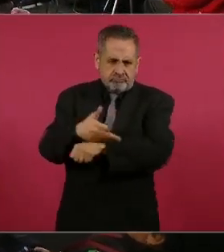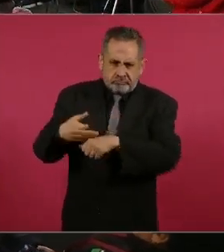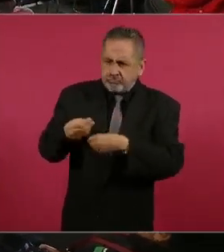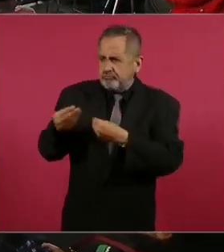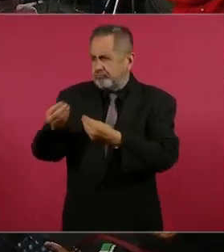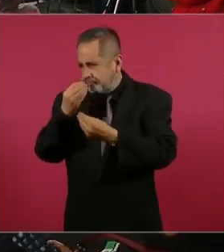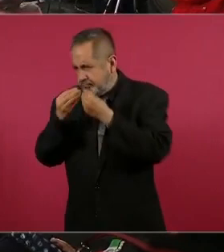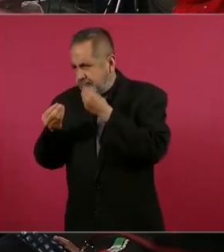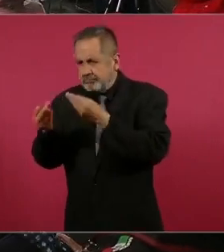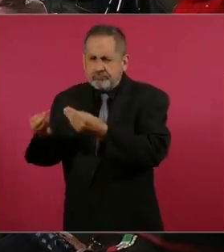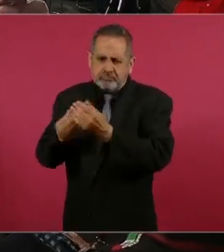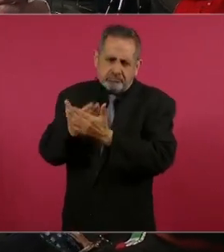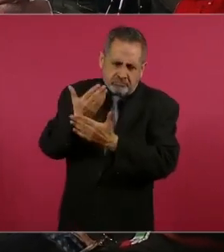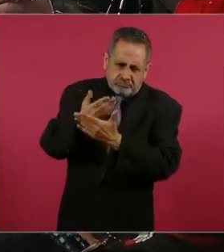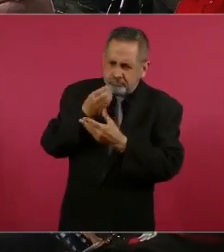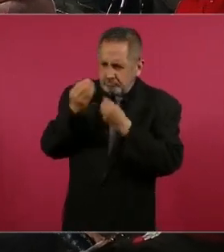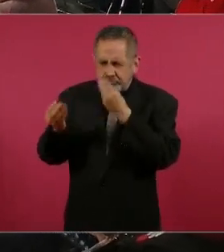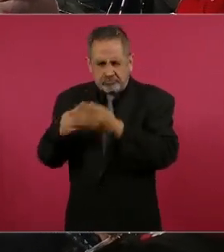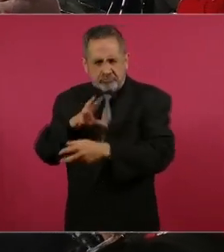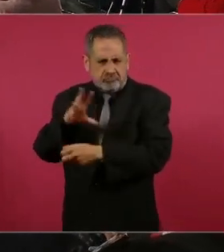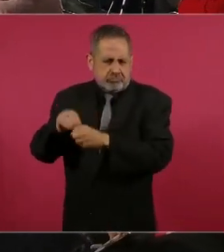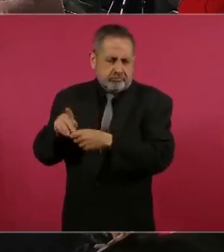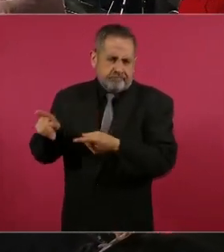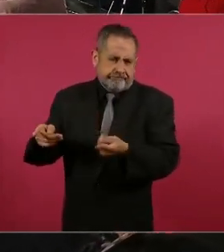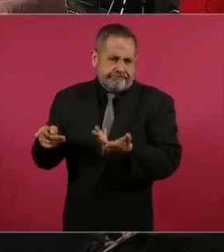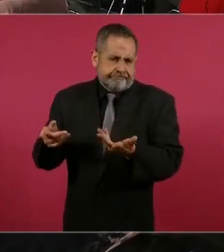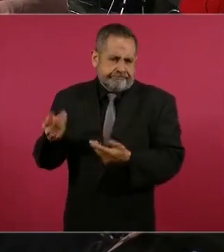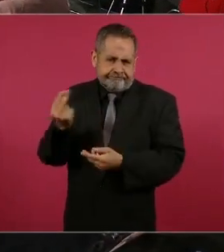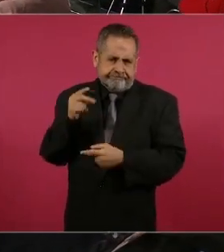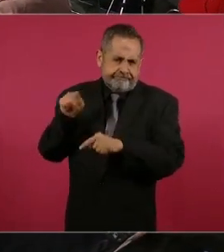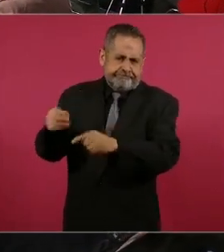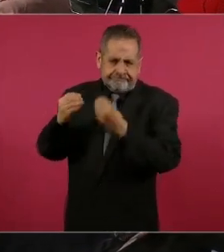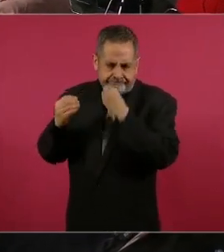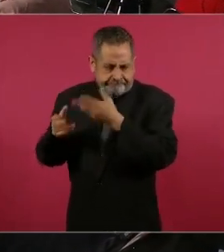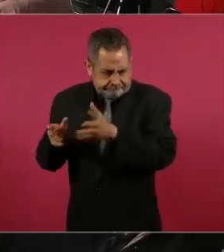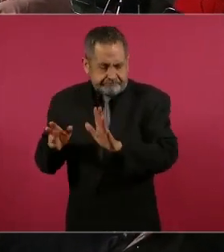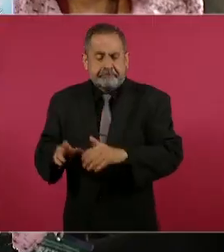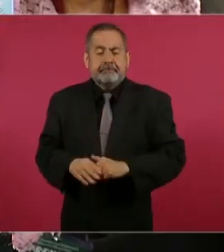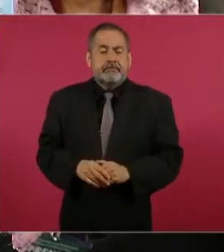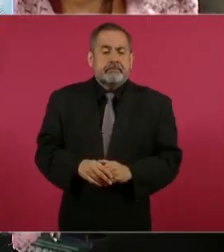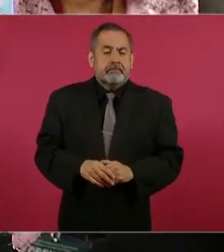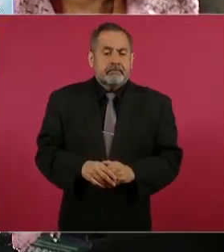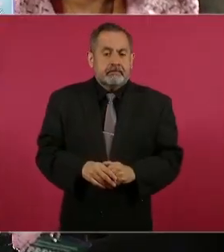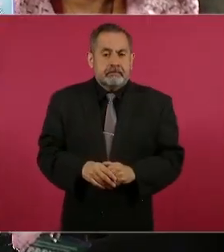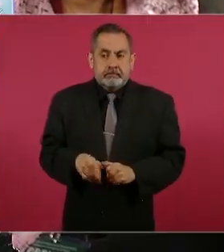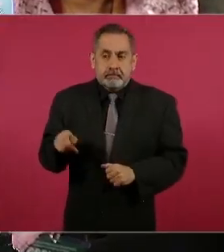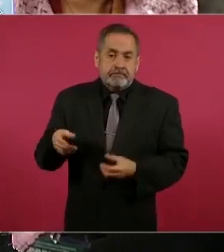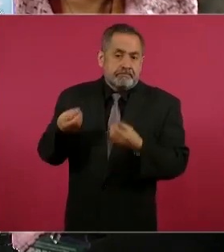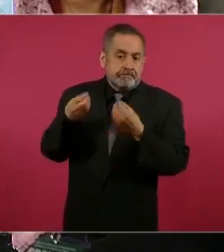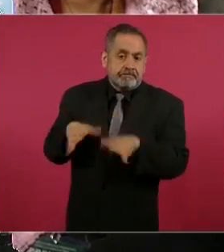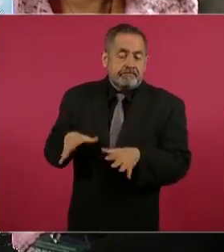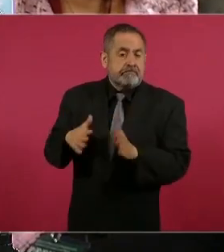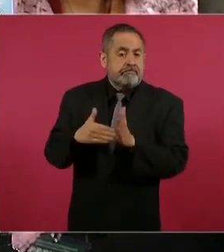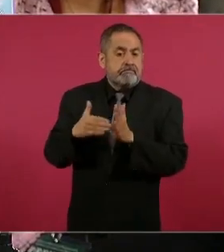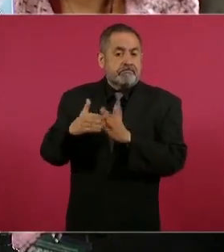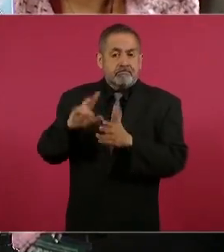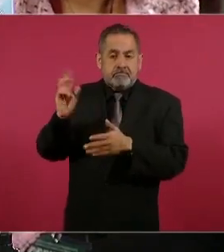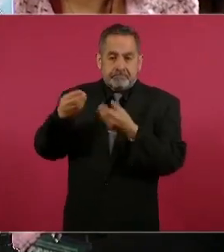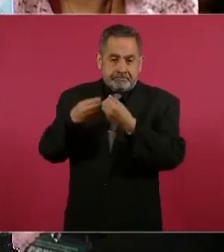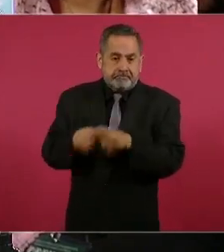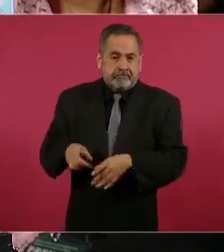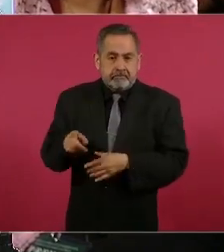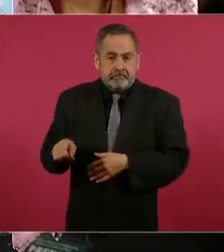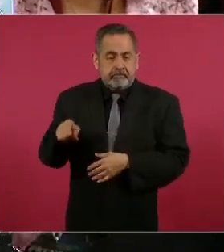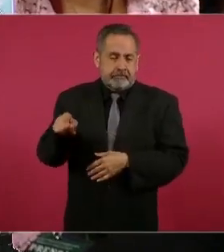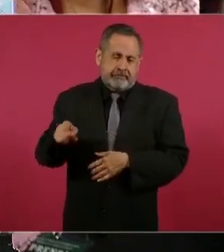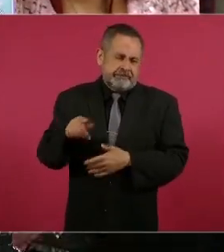llevan comida, desayuno, cena, porque tienen que estar ahí. Se han perdido millones de dólares, es una ciudad que